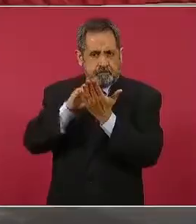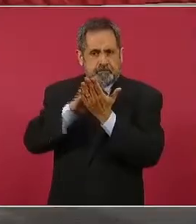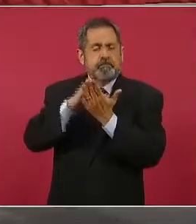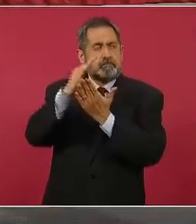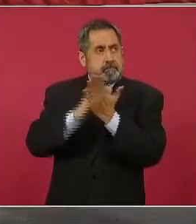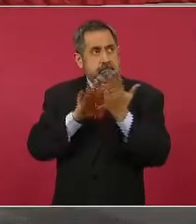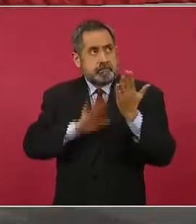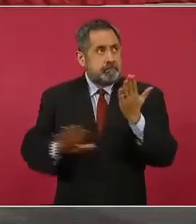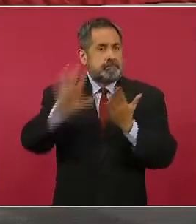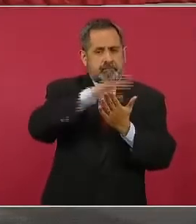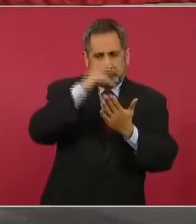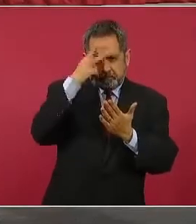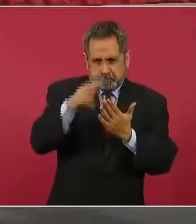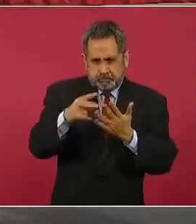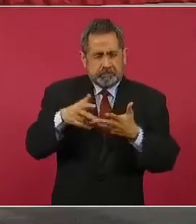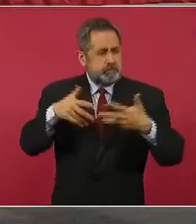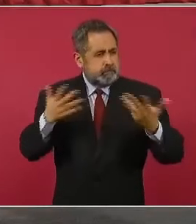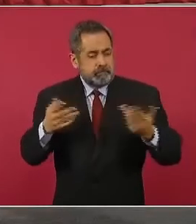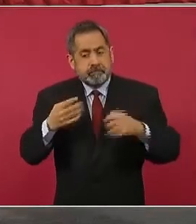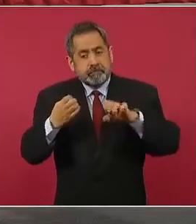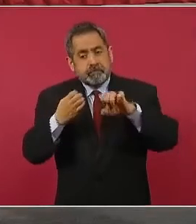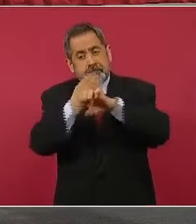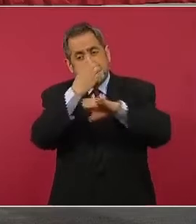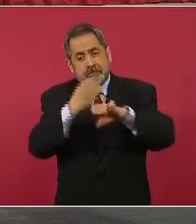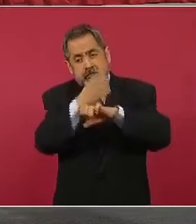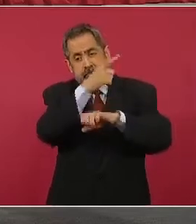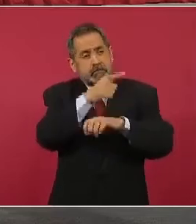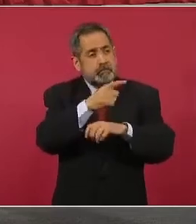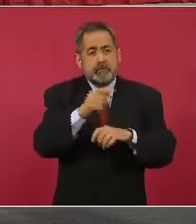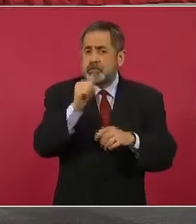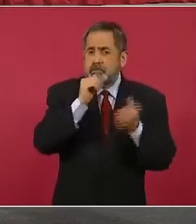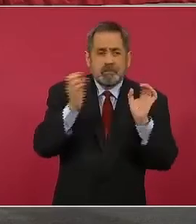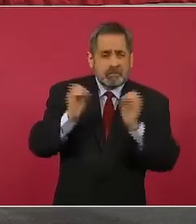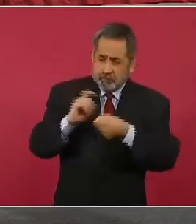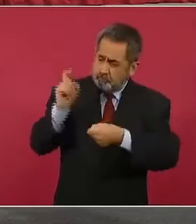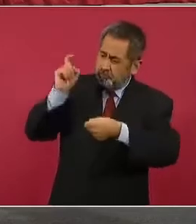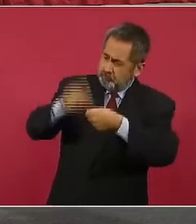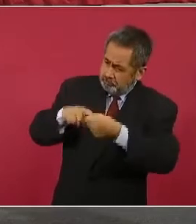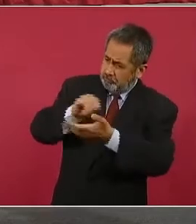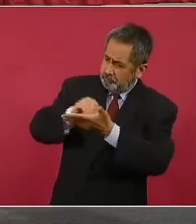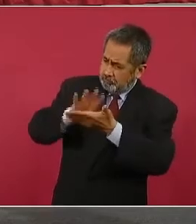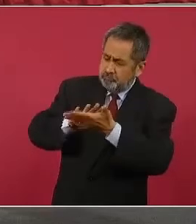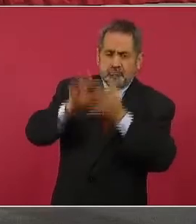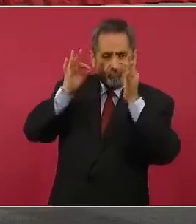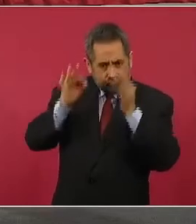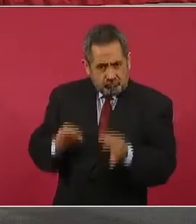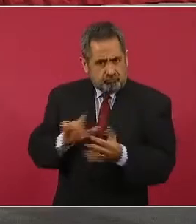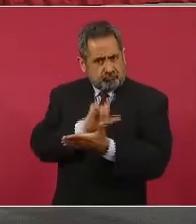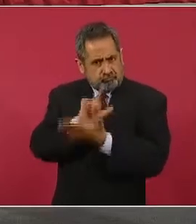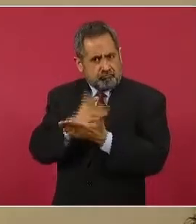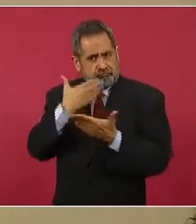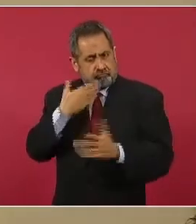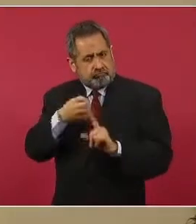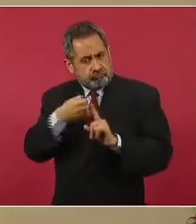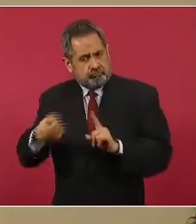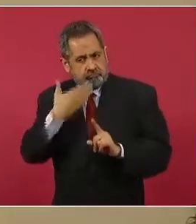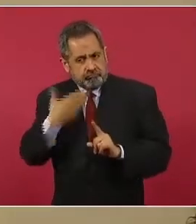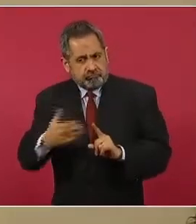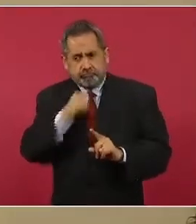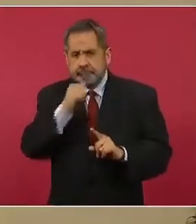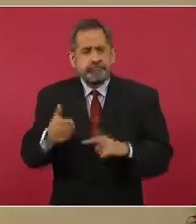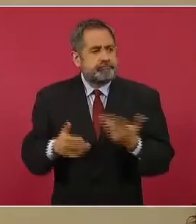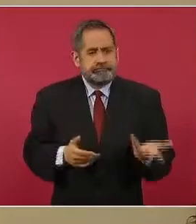pasan donaciones prácticamente mensuales o bimestrales a estos centros de asistencia social privados que no